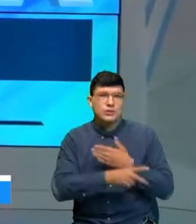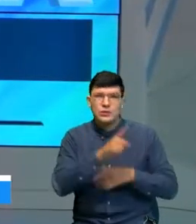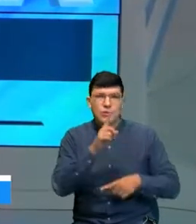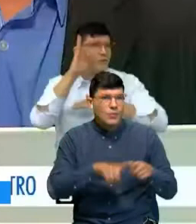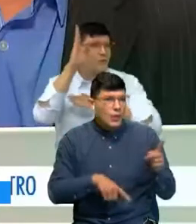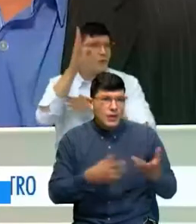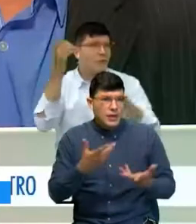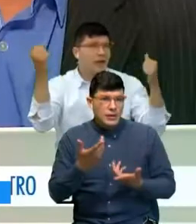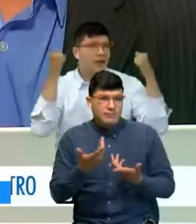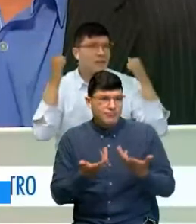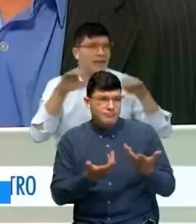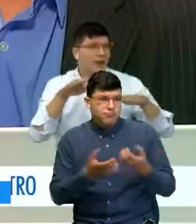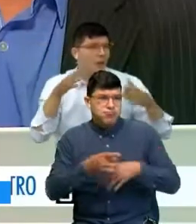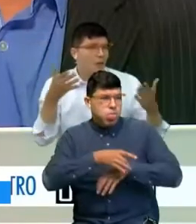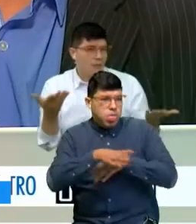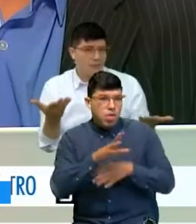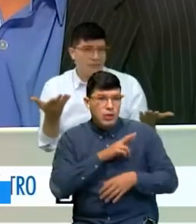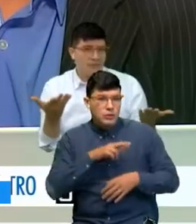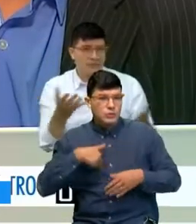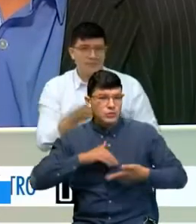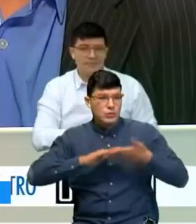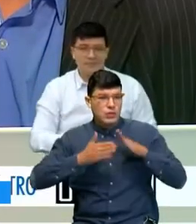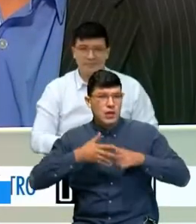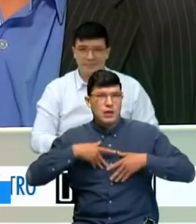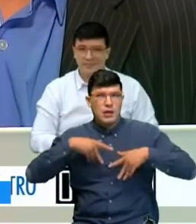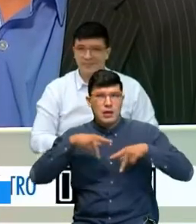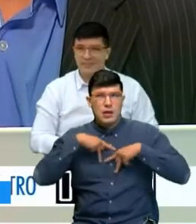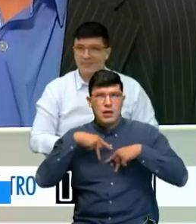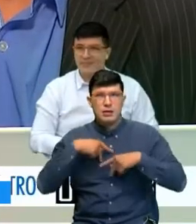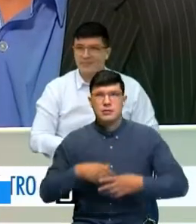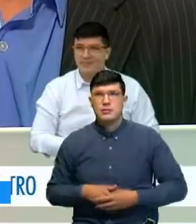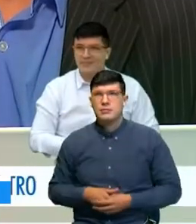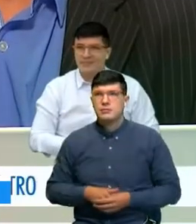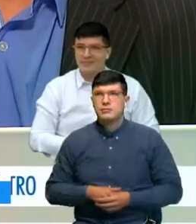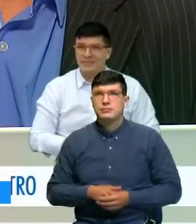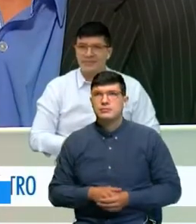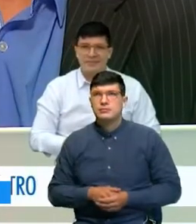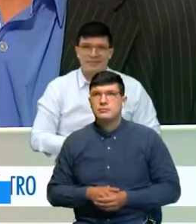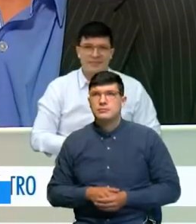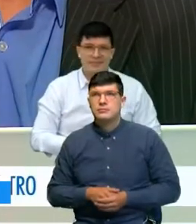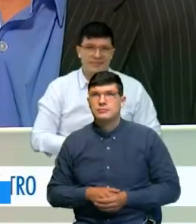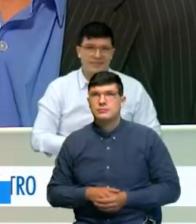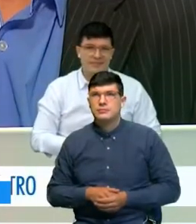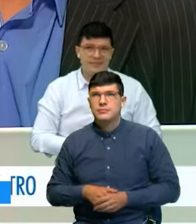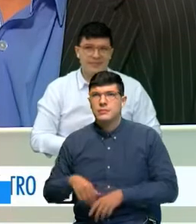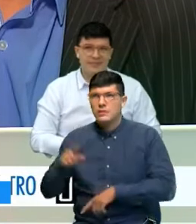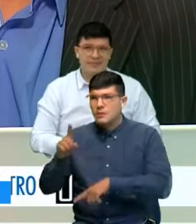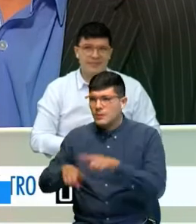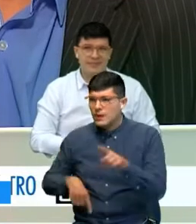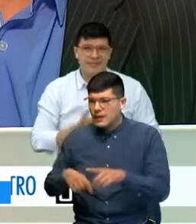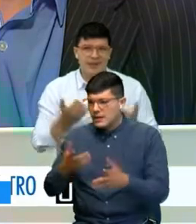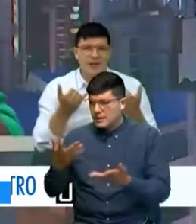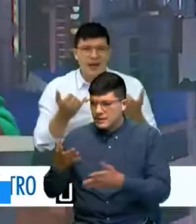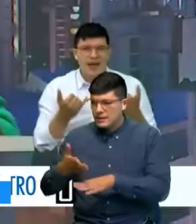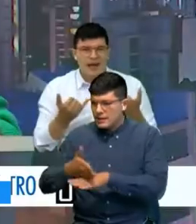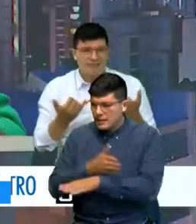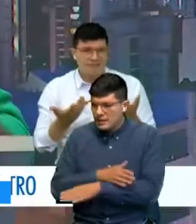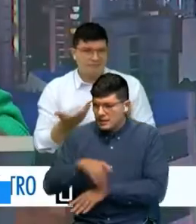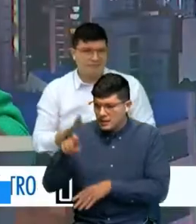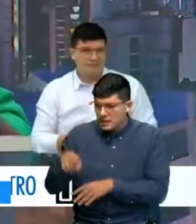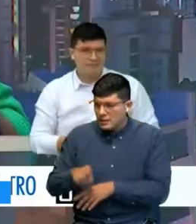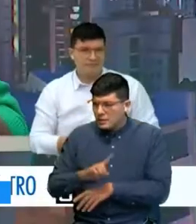no podemos simplemente ceder ante una necesidad sino que hay que pensarla hay que